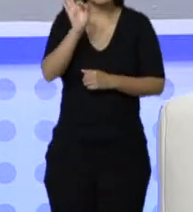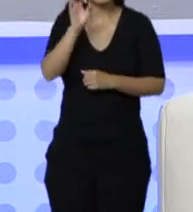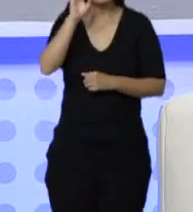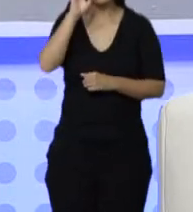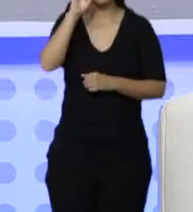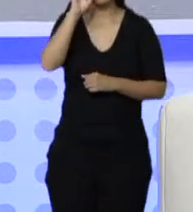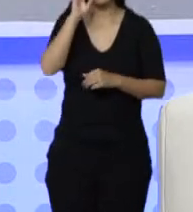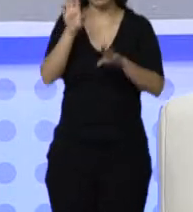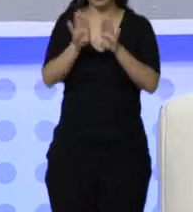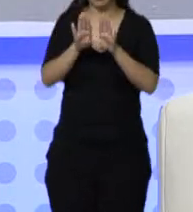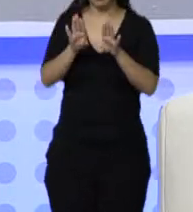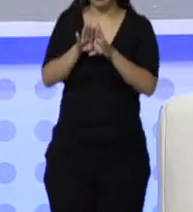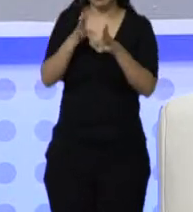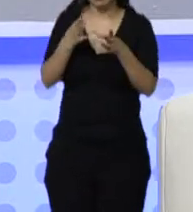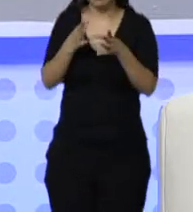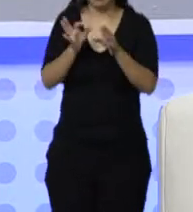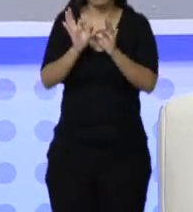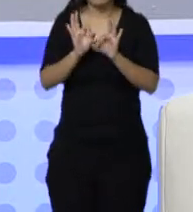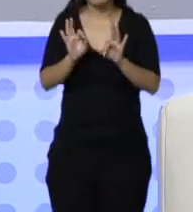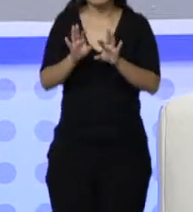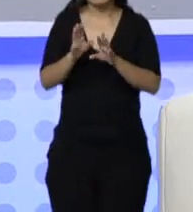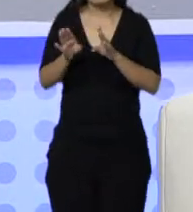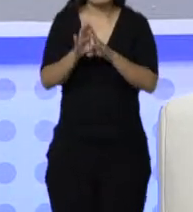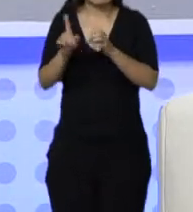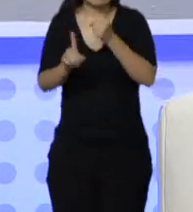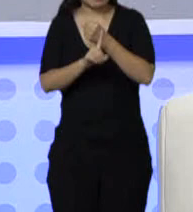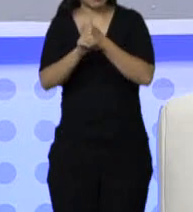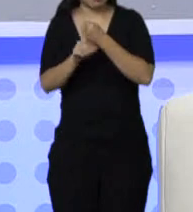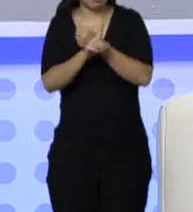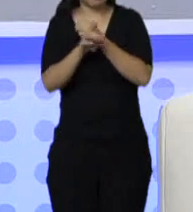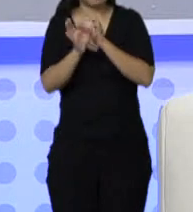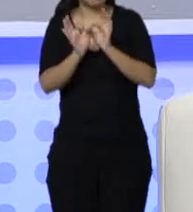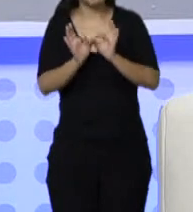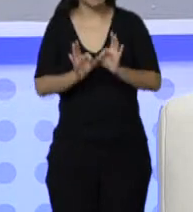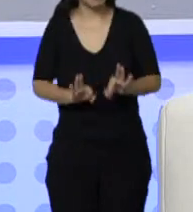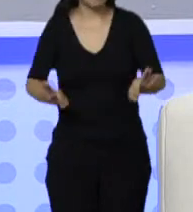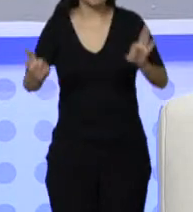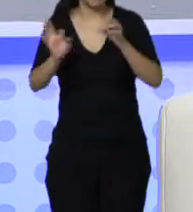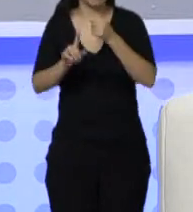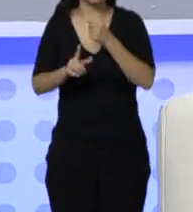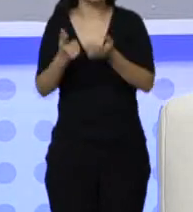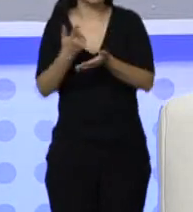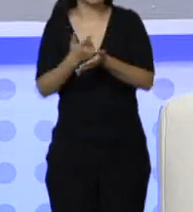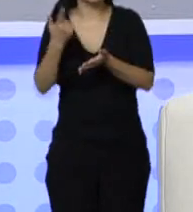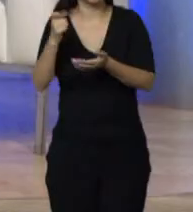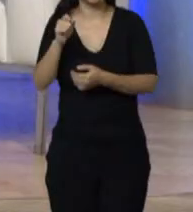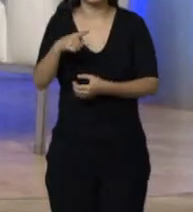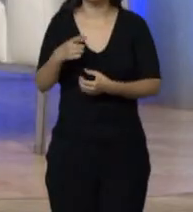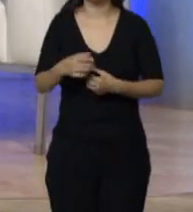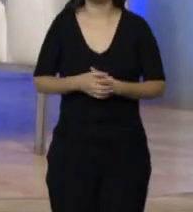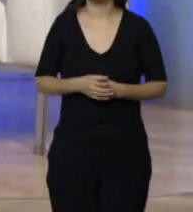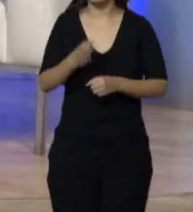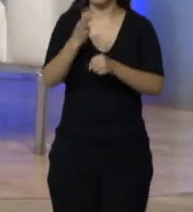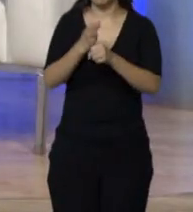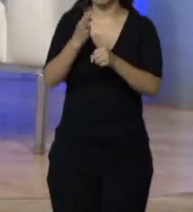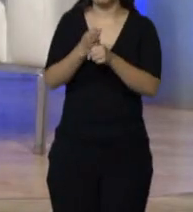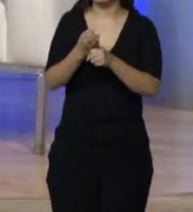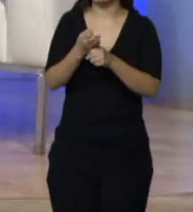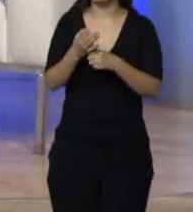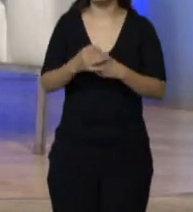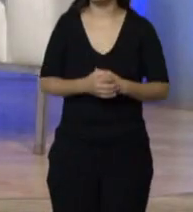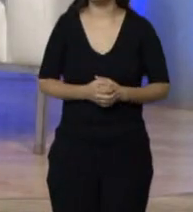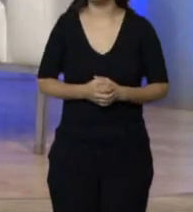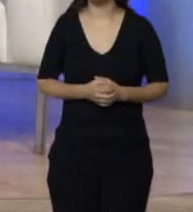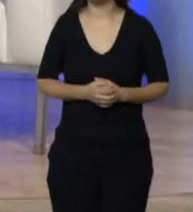descontrol importante no sabemos o bien a rodríguez a fin de cuentas hoy día en qué momento puede volver la